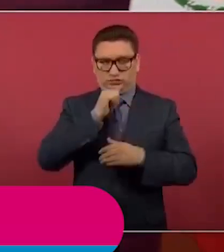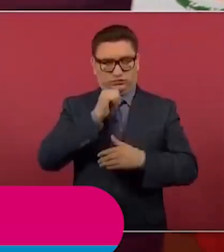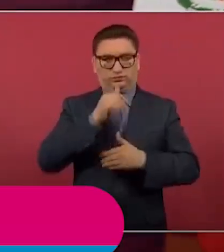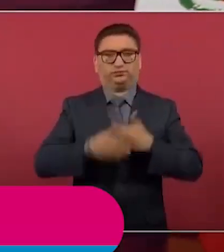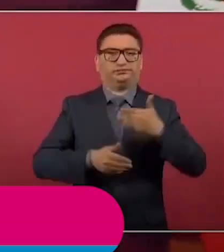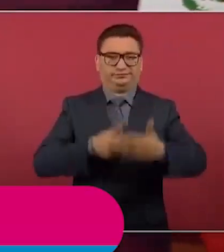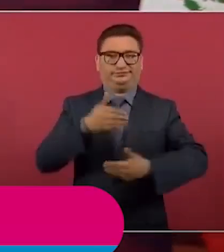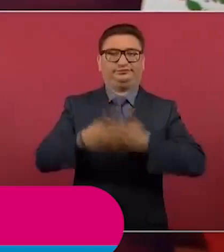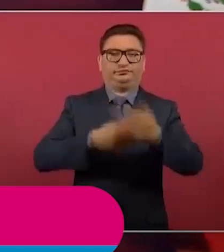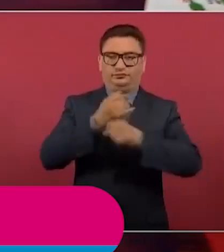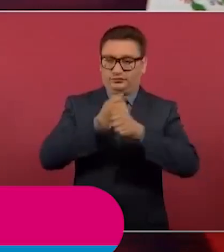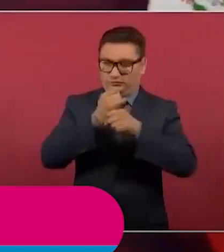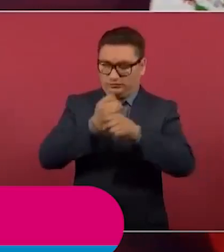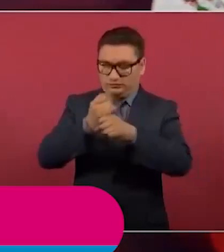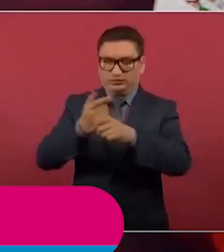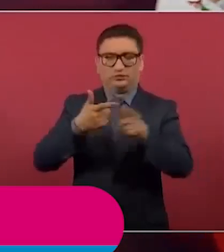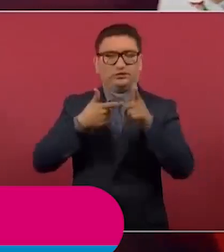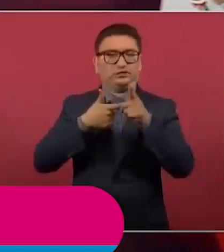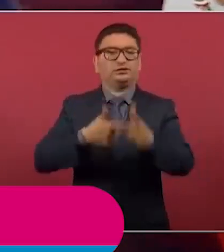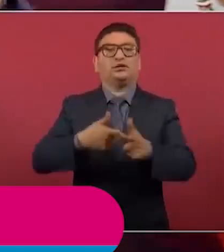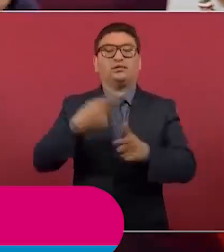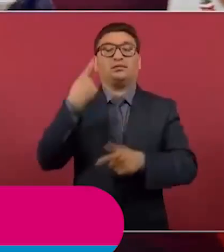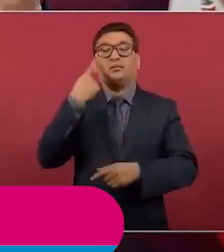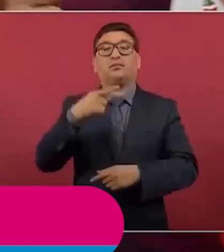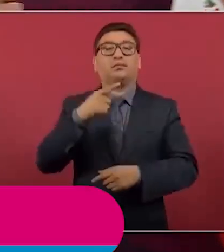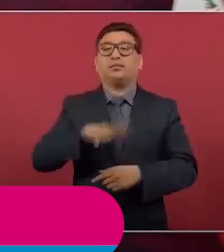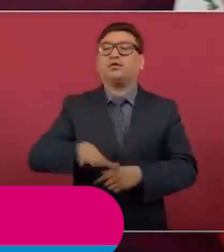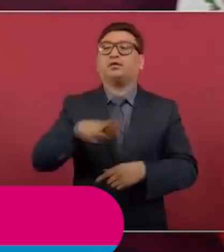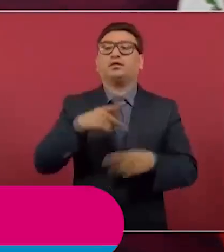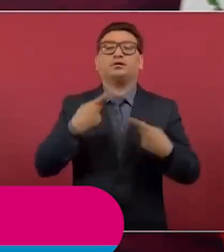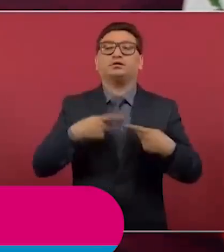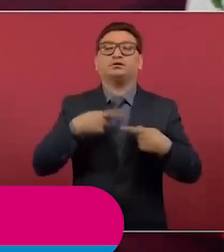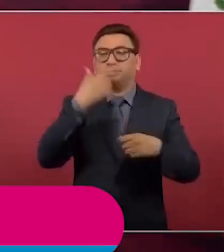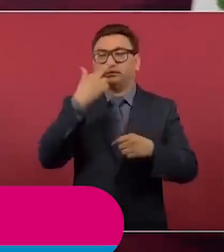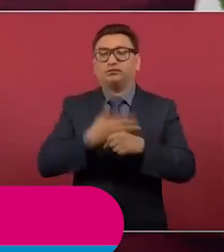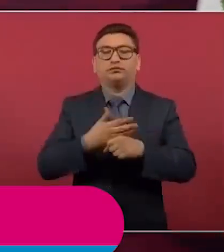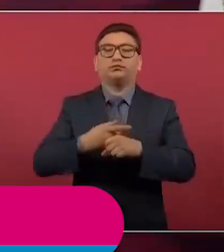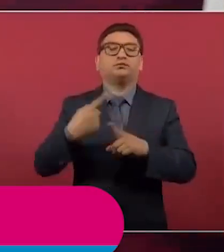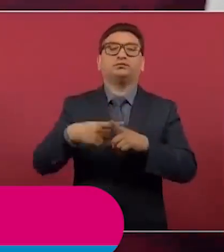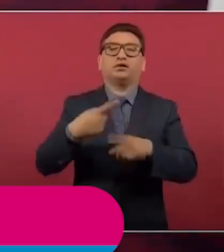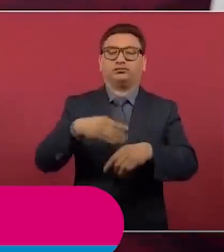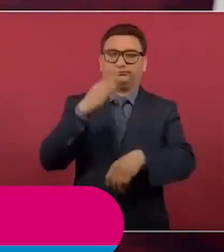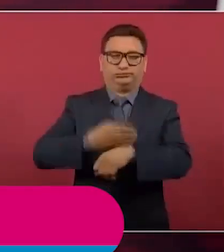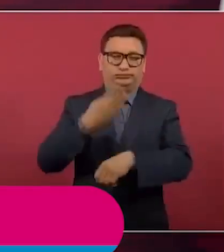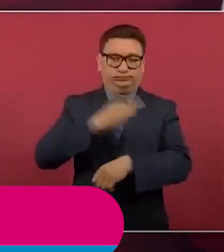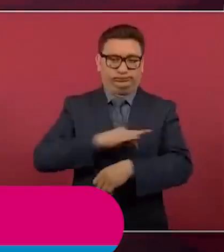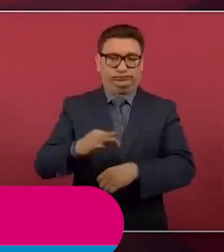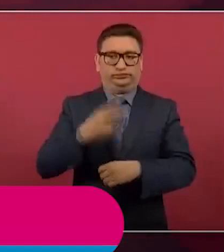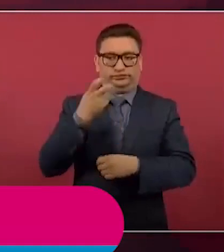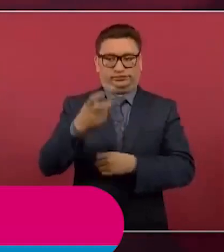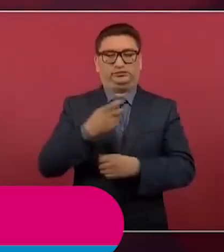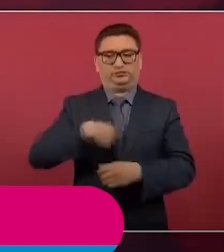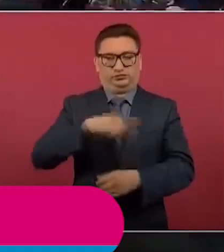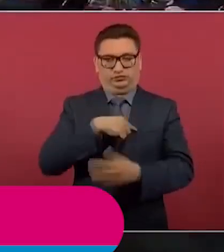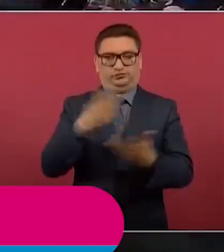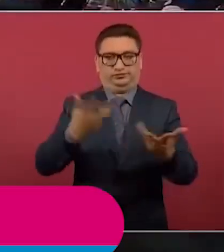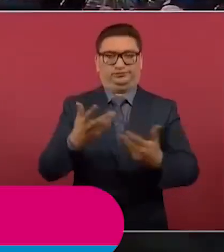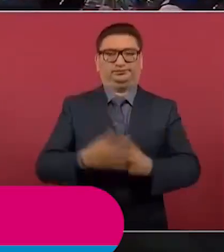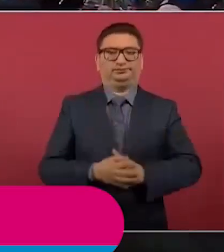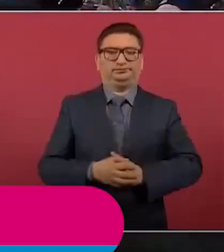proceso de investigación para castigar a los responsables de esta tragedia. Eso es lo que estamos